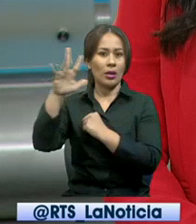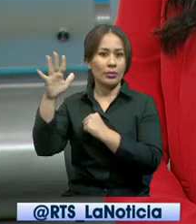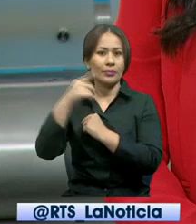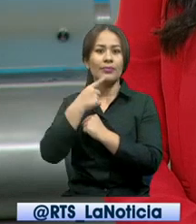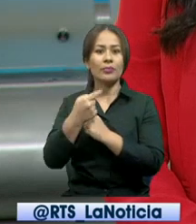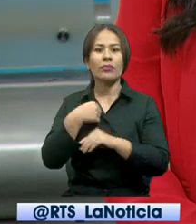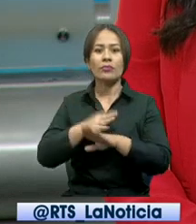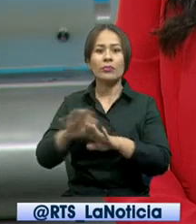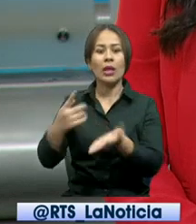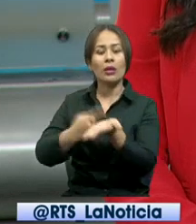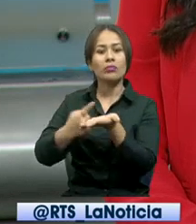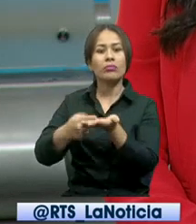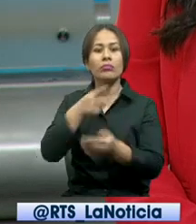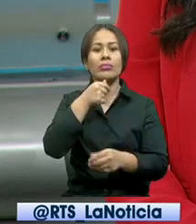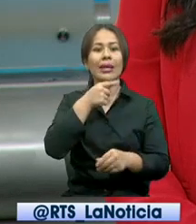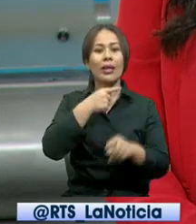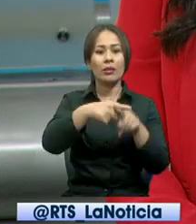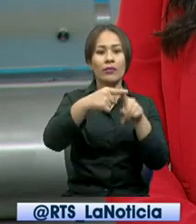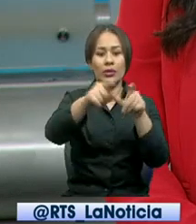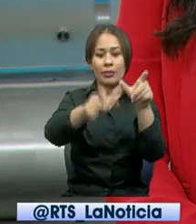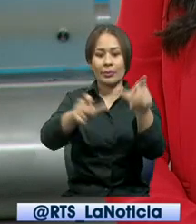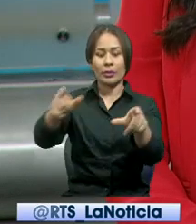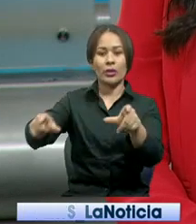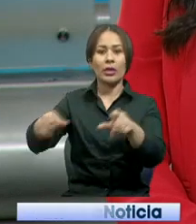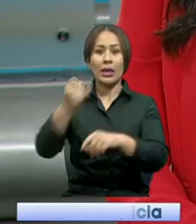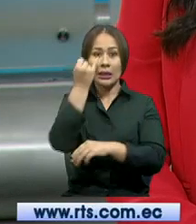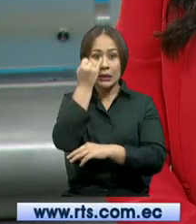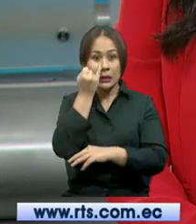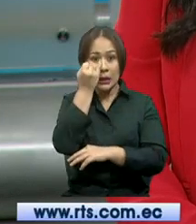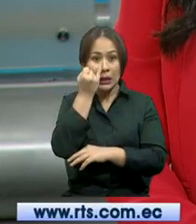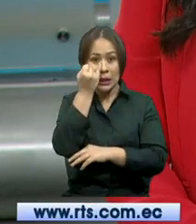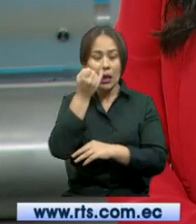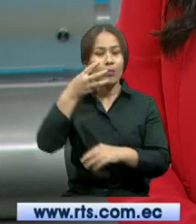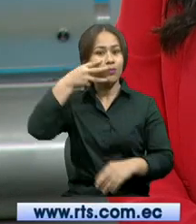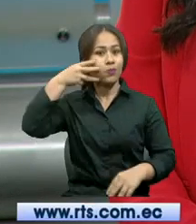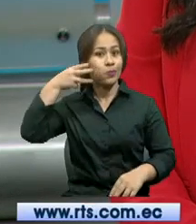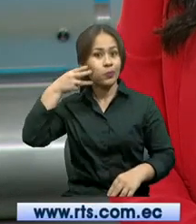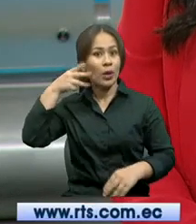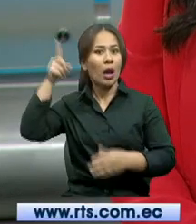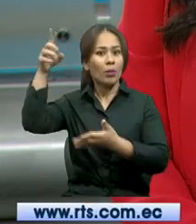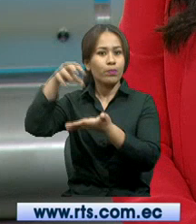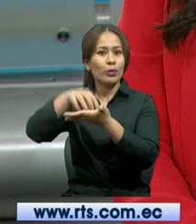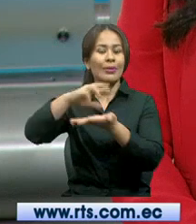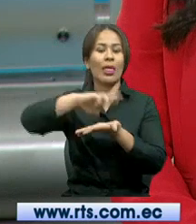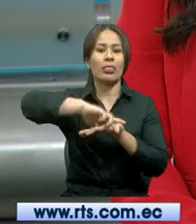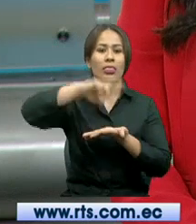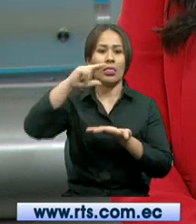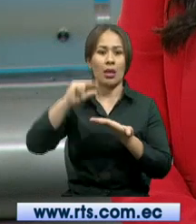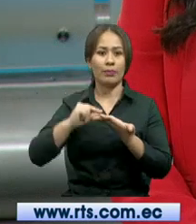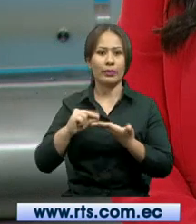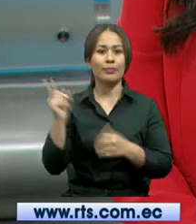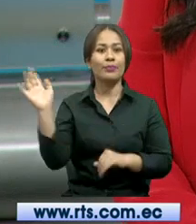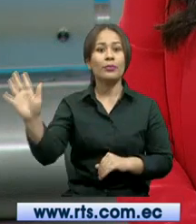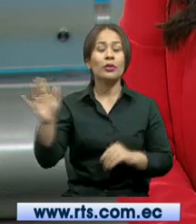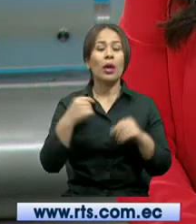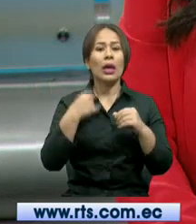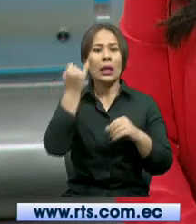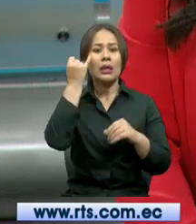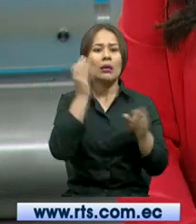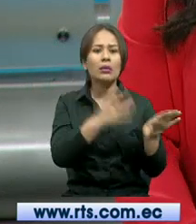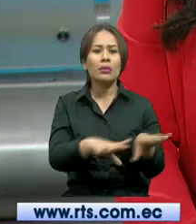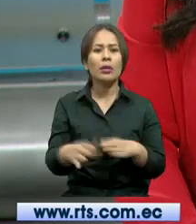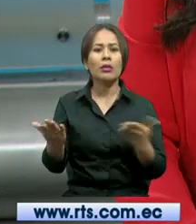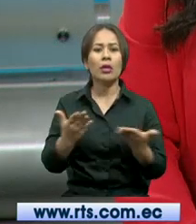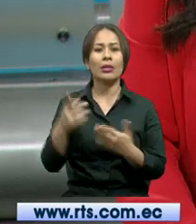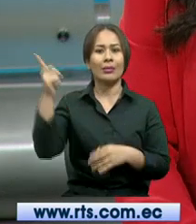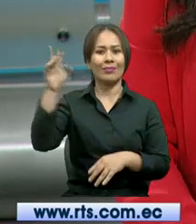mantuvo un encuentro con representantes de las nacionalidades indígenas de la Amazonía en la provincia de Napo. El evento se desarrolló en la